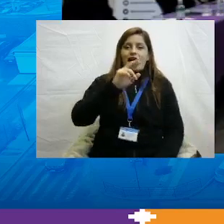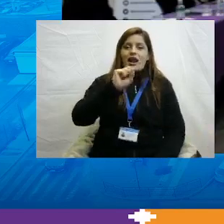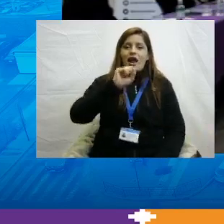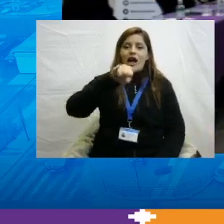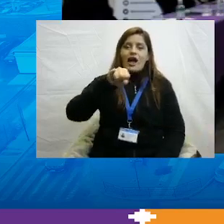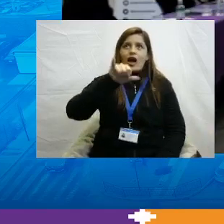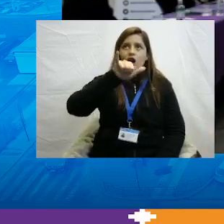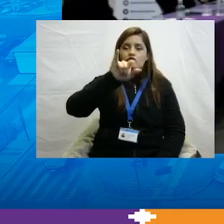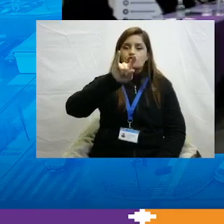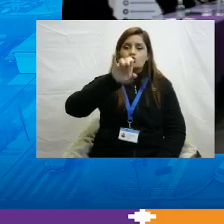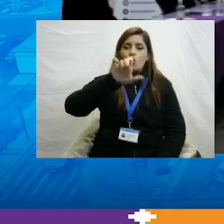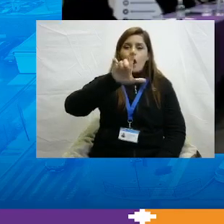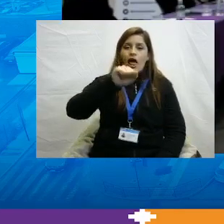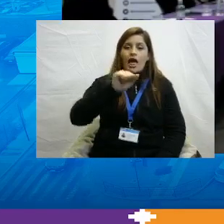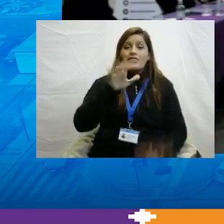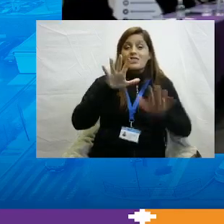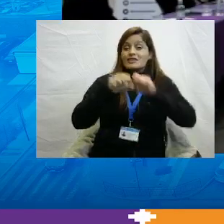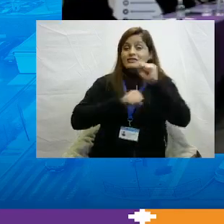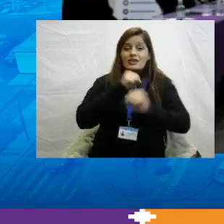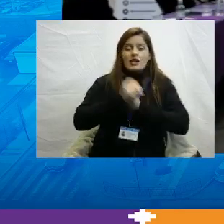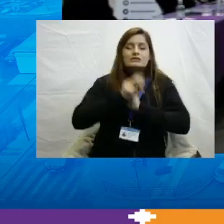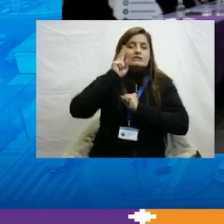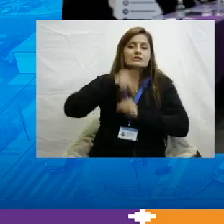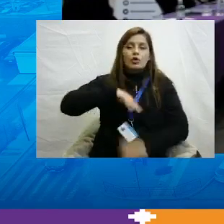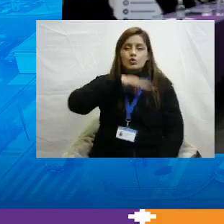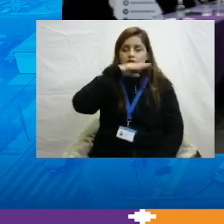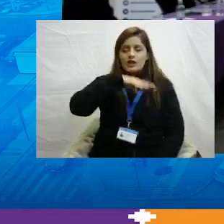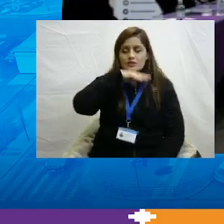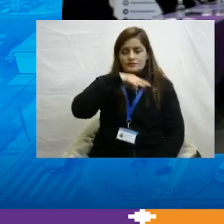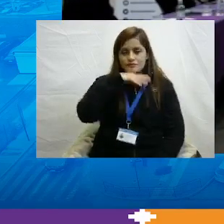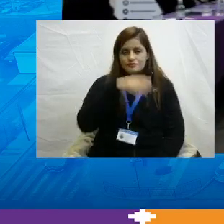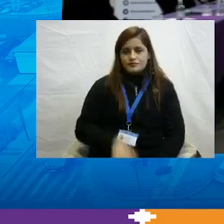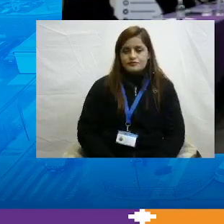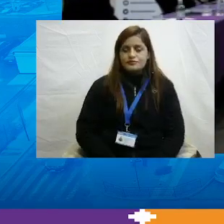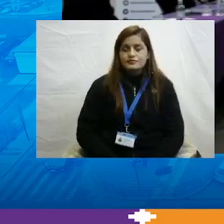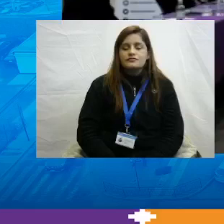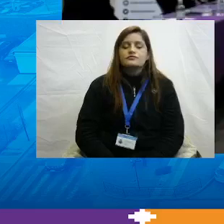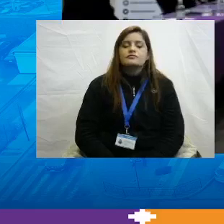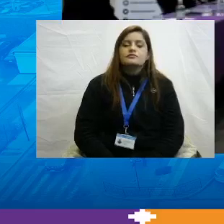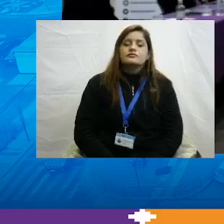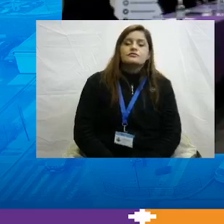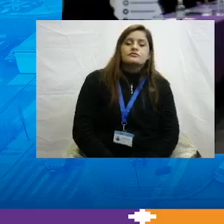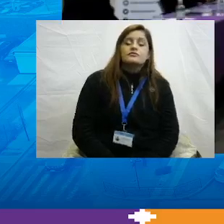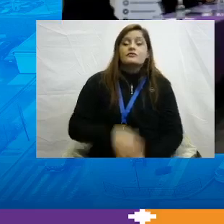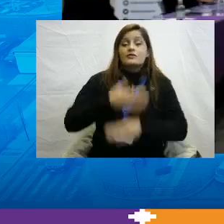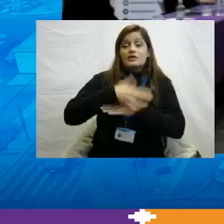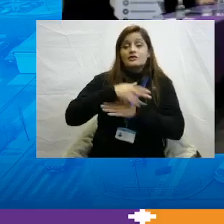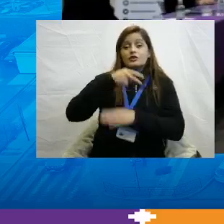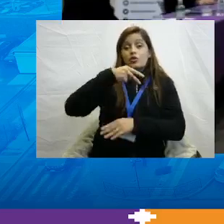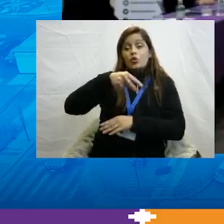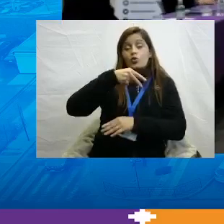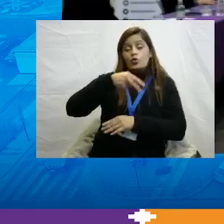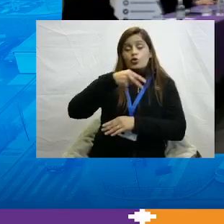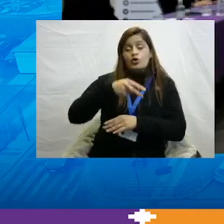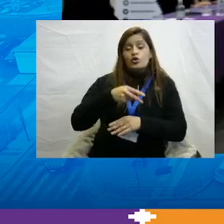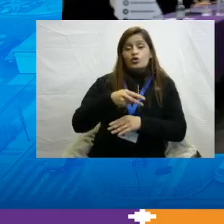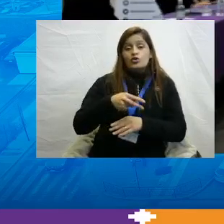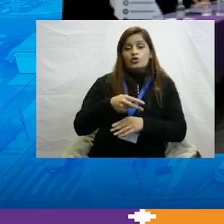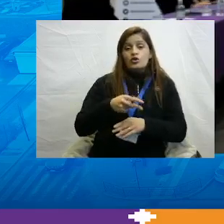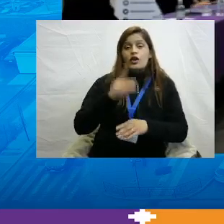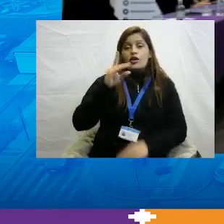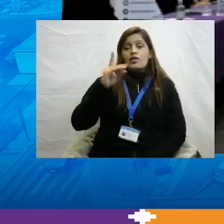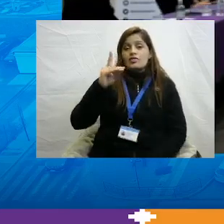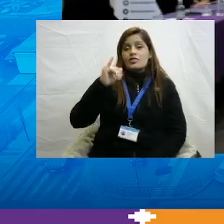aproximadamente que se encuentra en estado de abandono. De acuerdo al memo de 15 de junio del presente año, la dirección, en este caso de